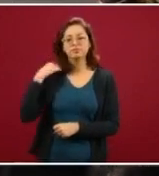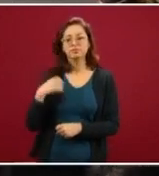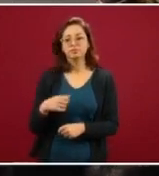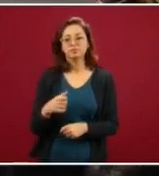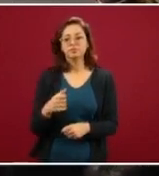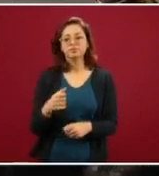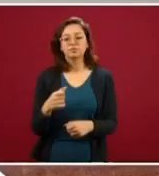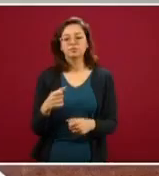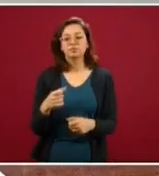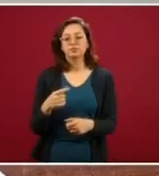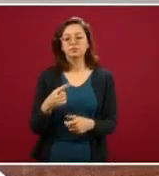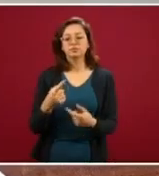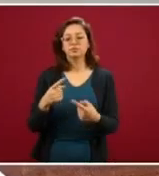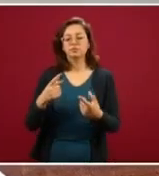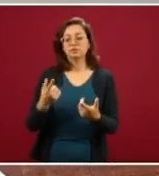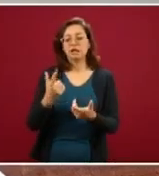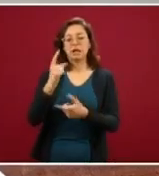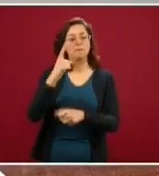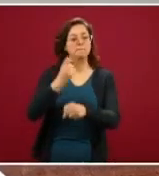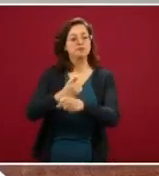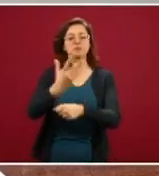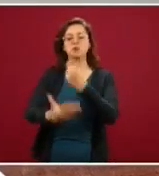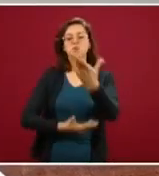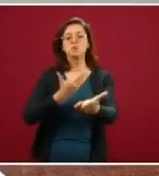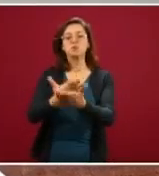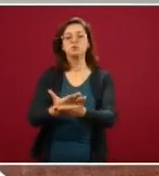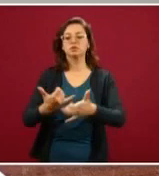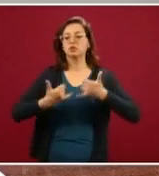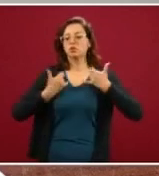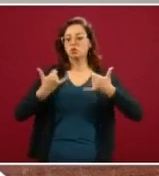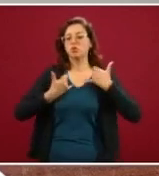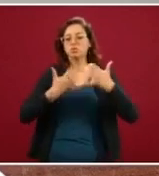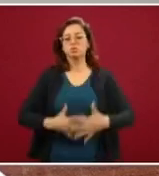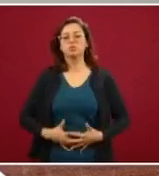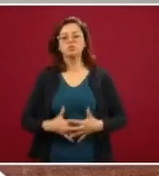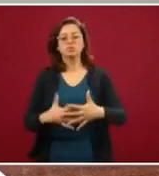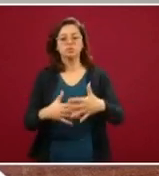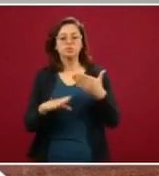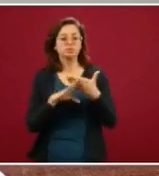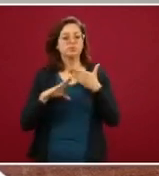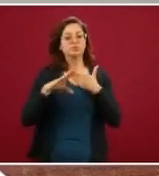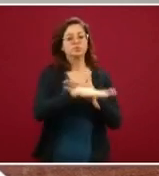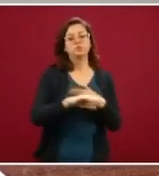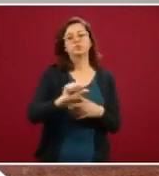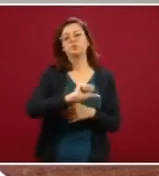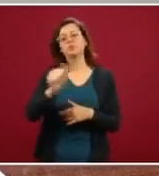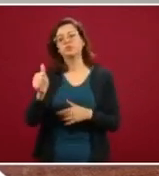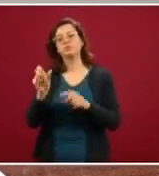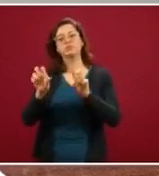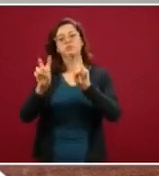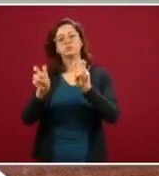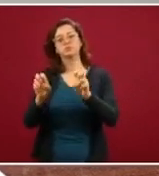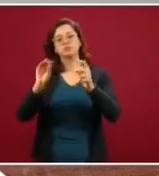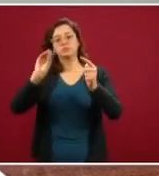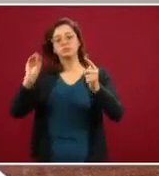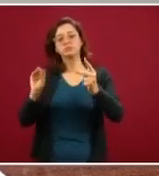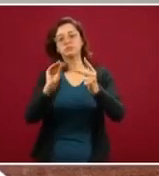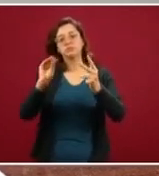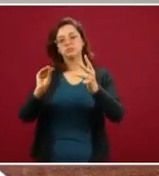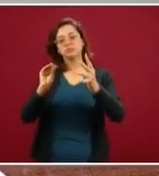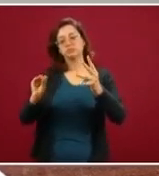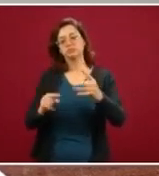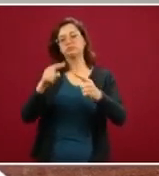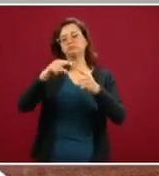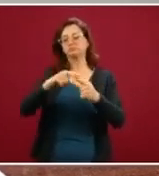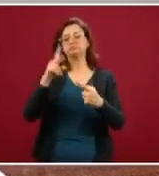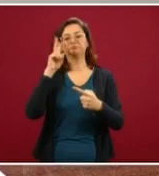propuesta para evitar los embarazos en los adolescentes. Posteriormente le fuimos incrementando otros temas y efectivamente las 4 vertientes son esas: